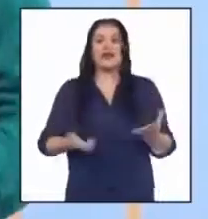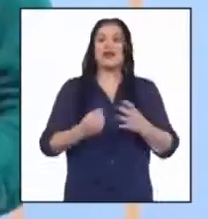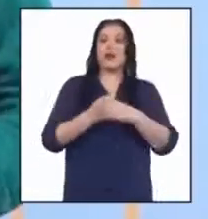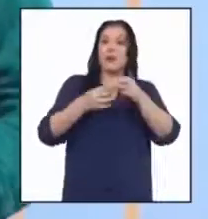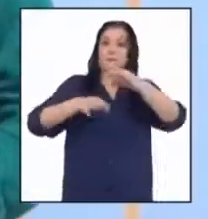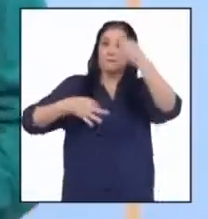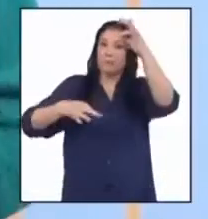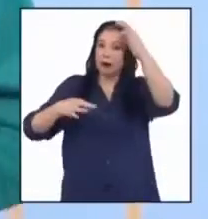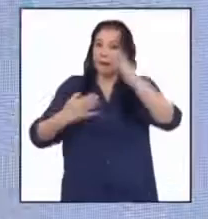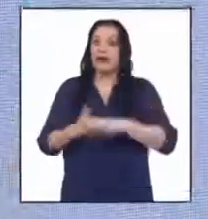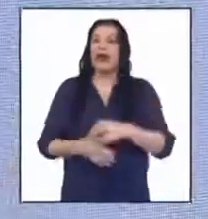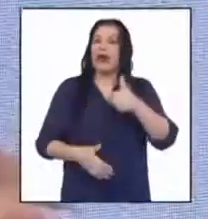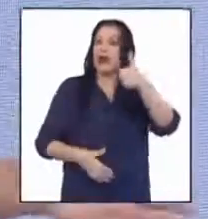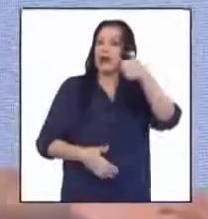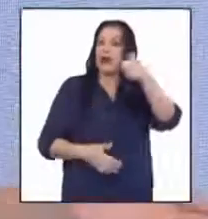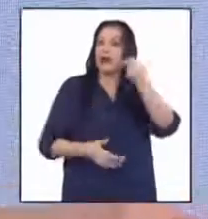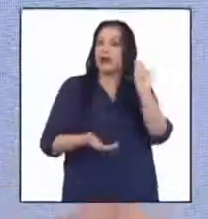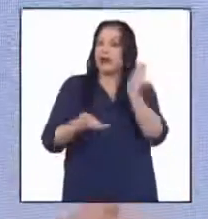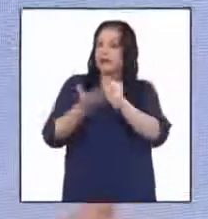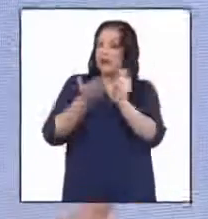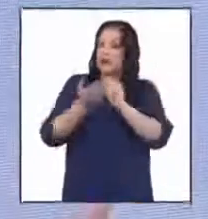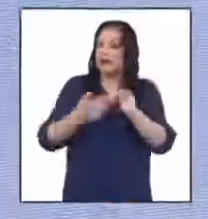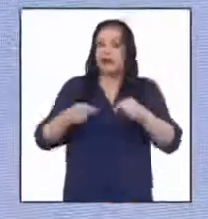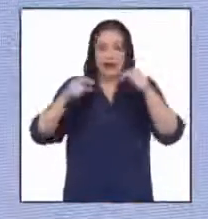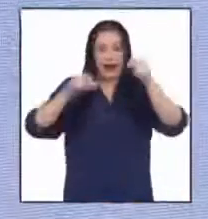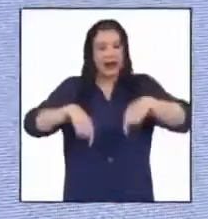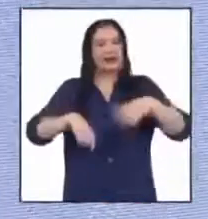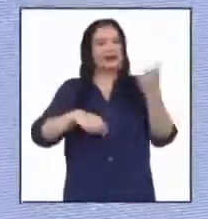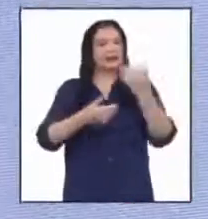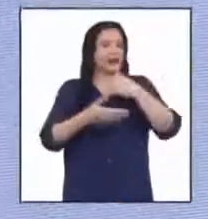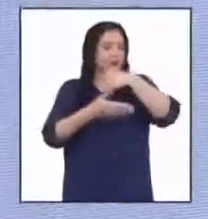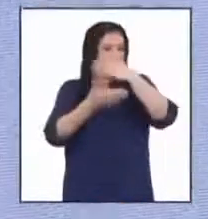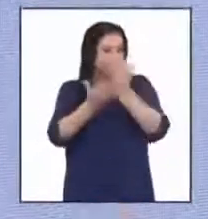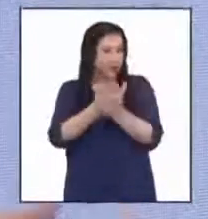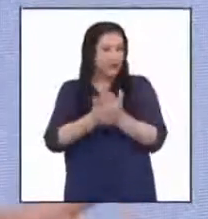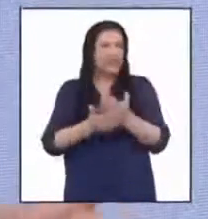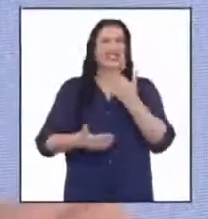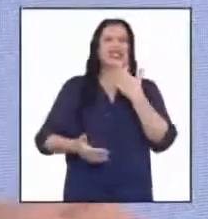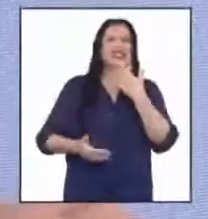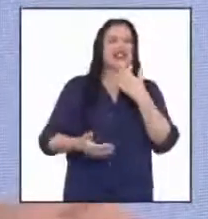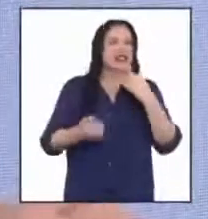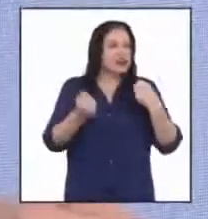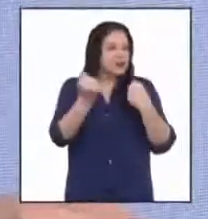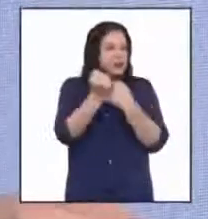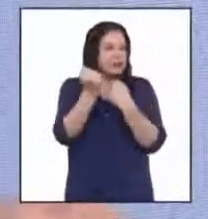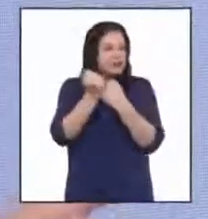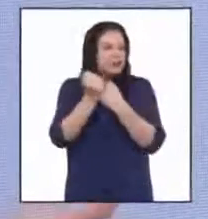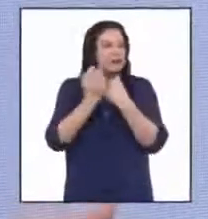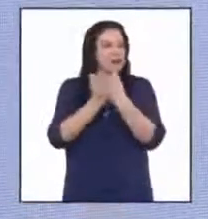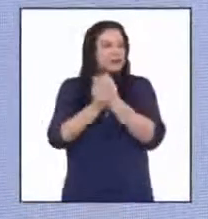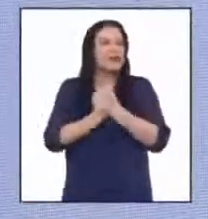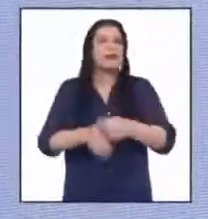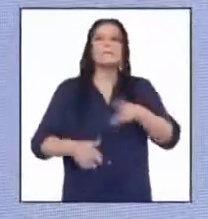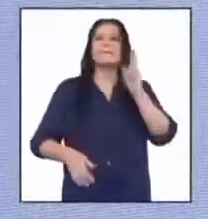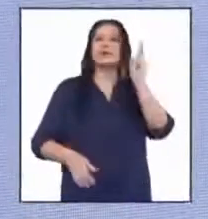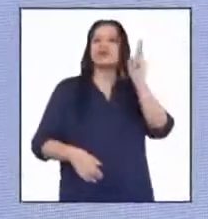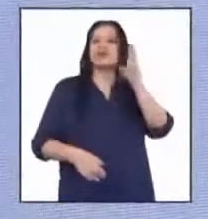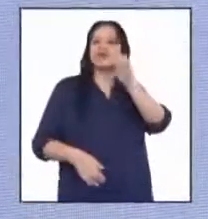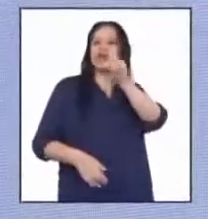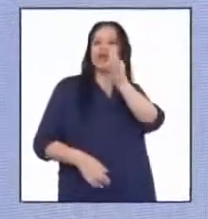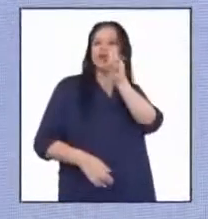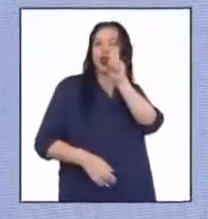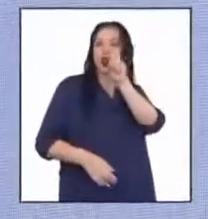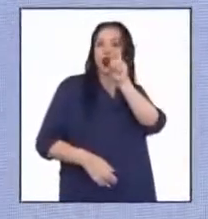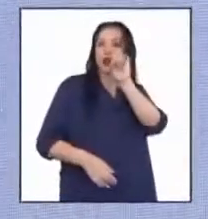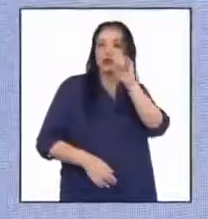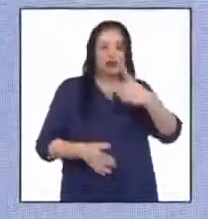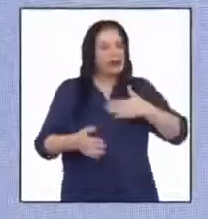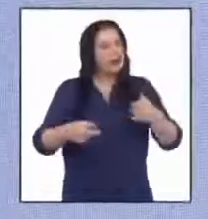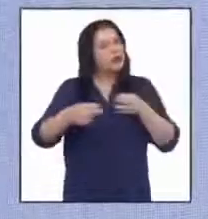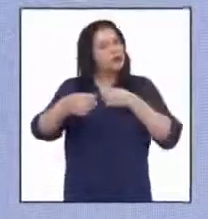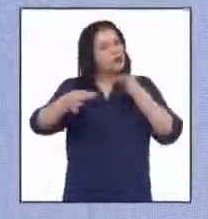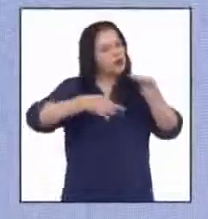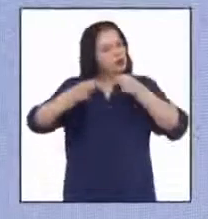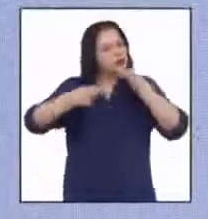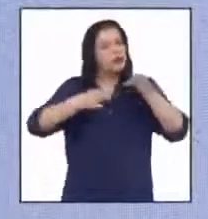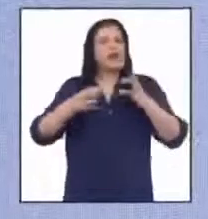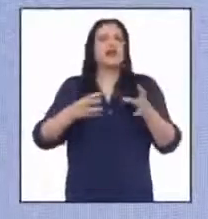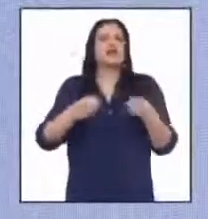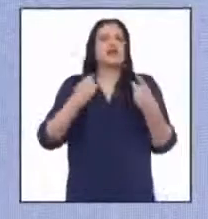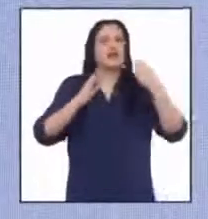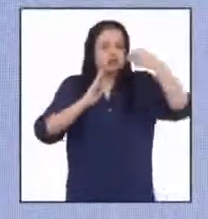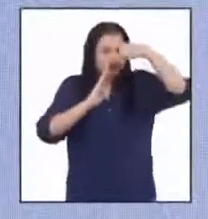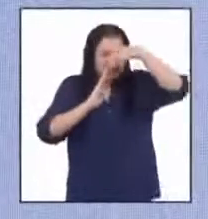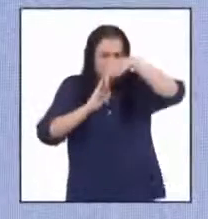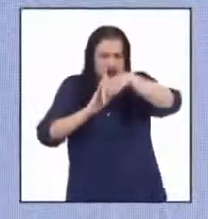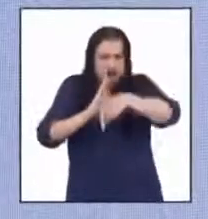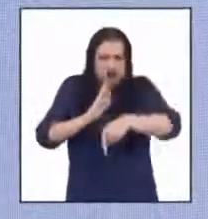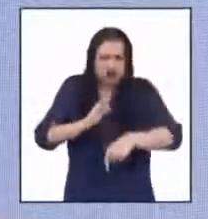ya vamos a empezar. Para esta secuencia vamos a contar con la profesora Doris Cornejo, quien nos va a explicar con mayor